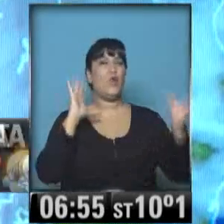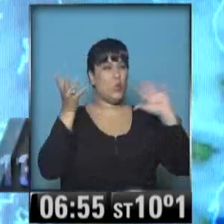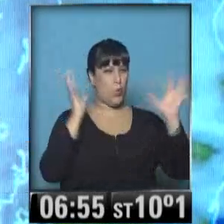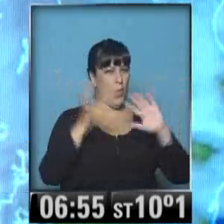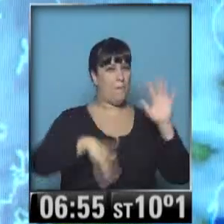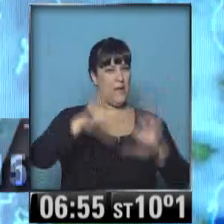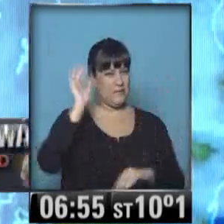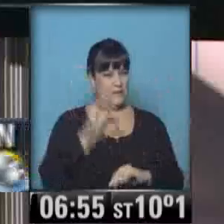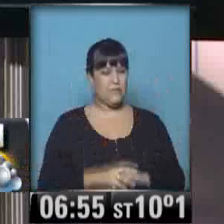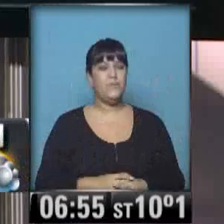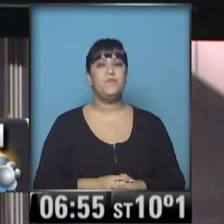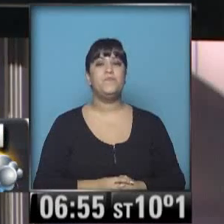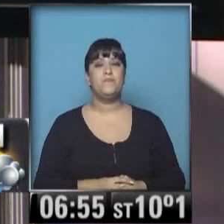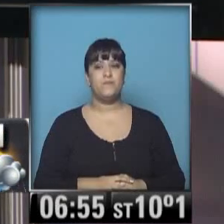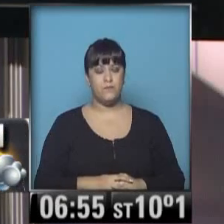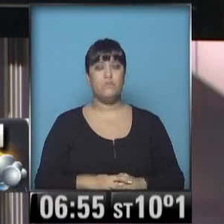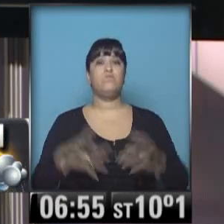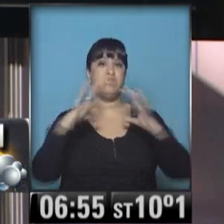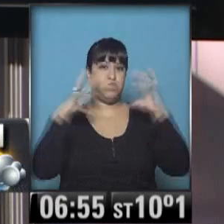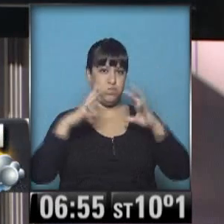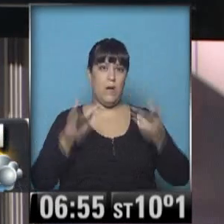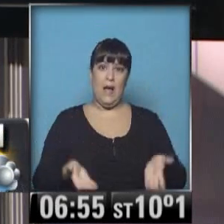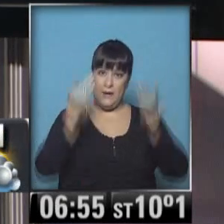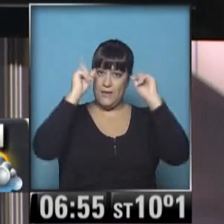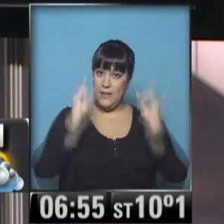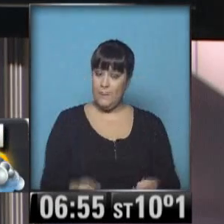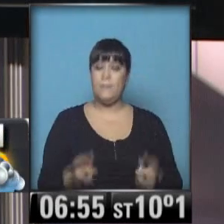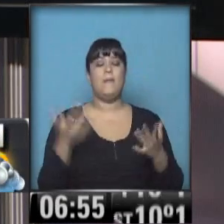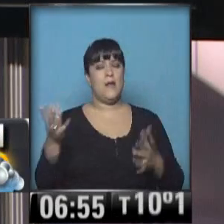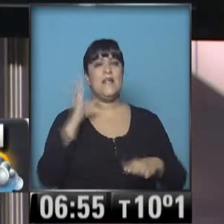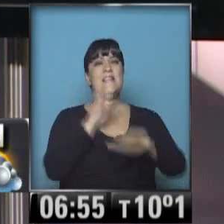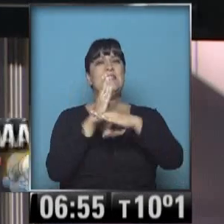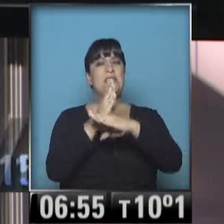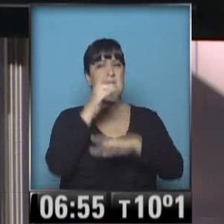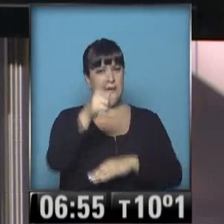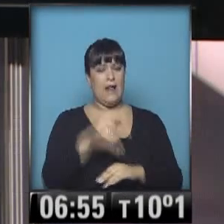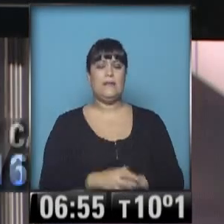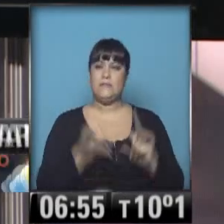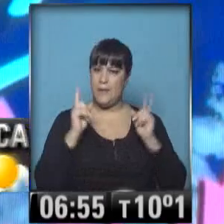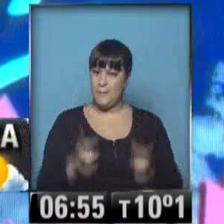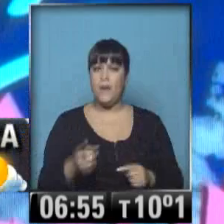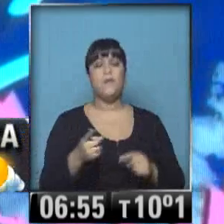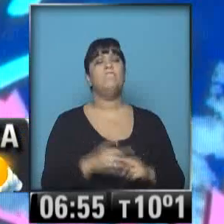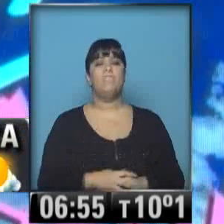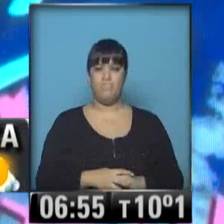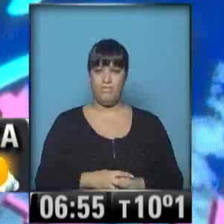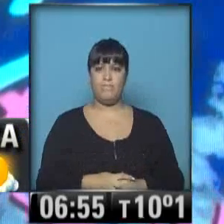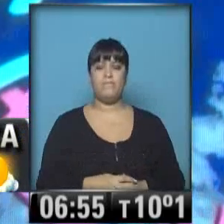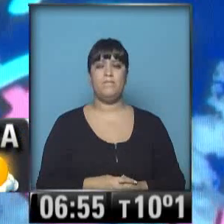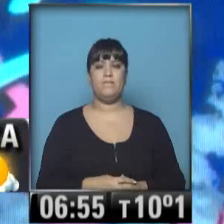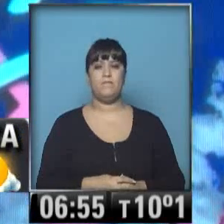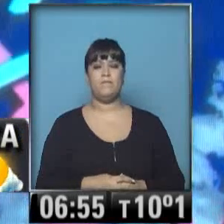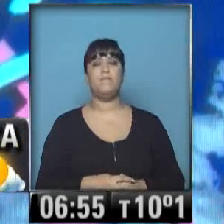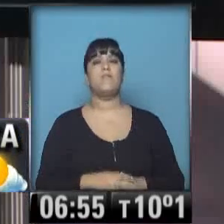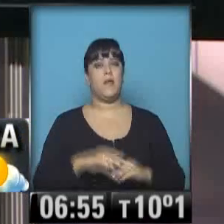nubosidad. Nos vamos, ay, bueno, y alta presión atmosférica, por supuesto, en toda la zona central del país, ¿eh? Altísima, altísima, y